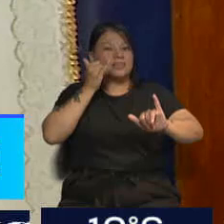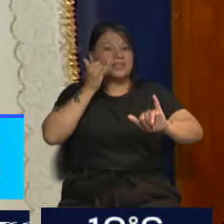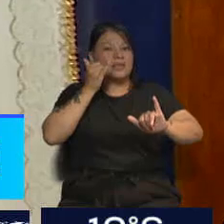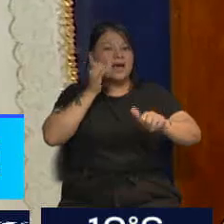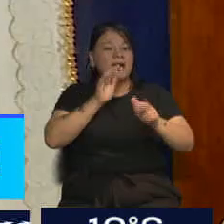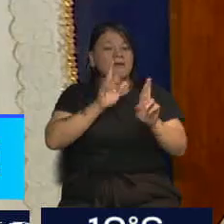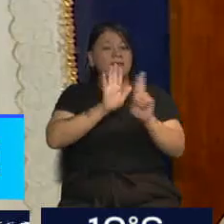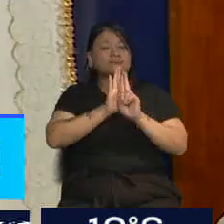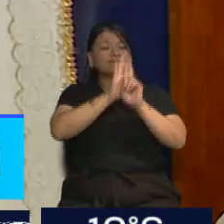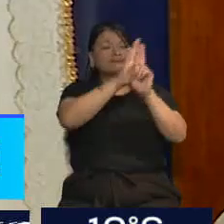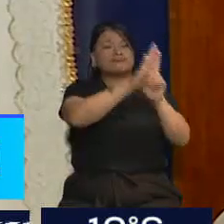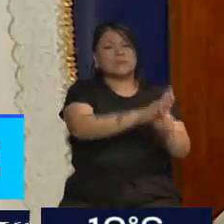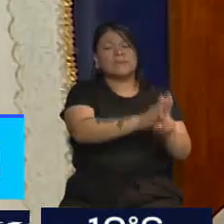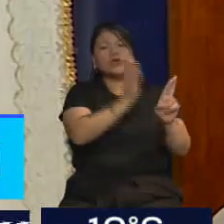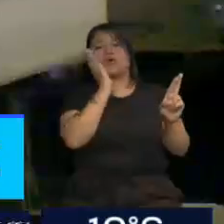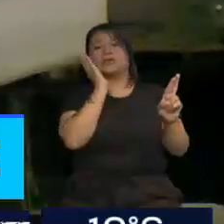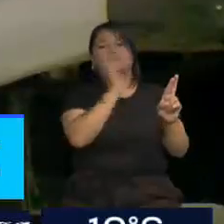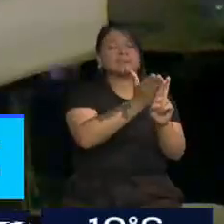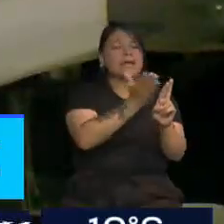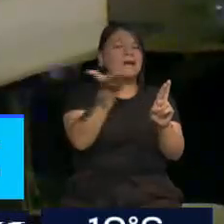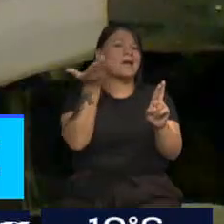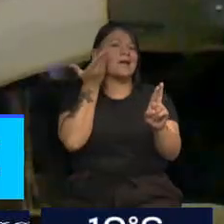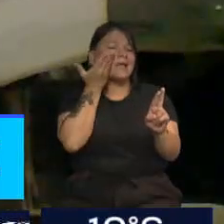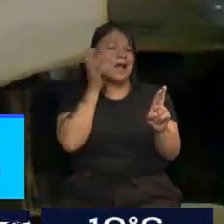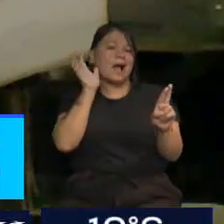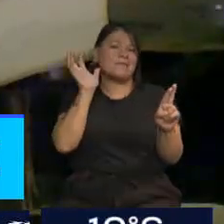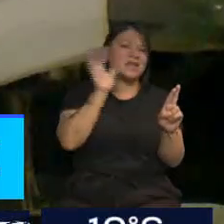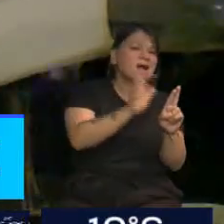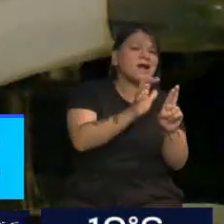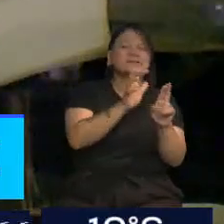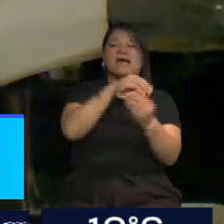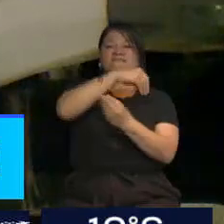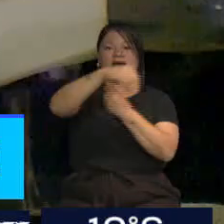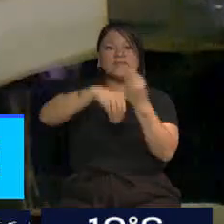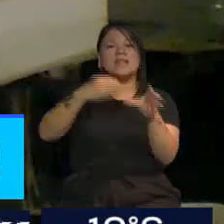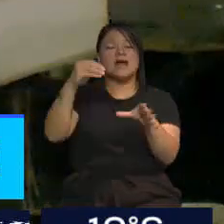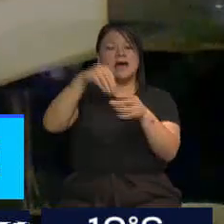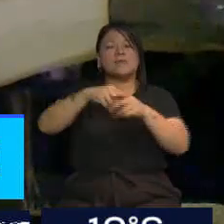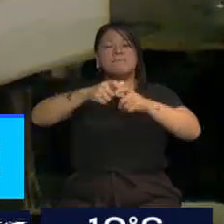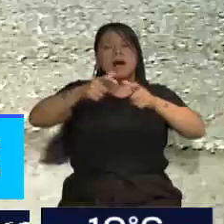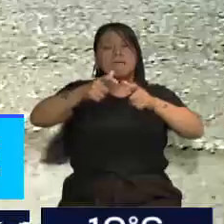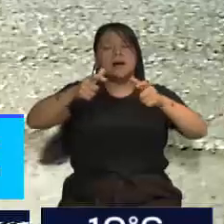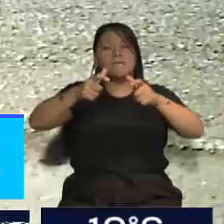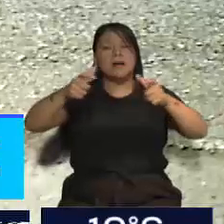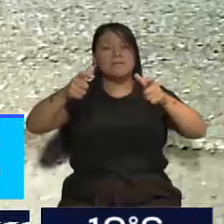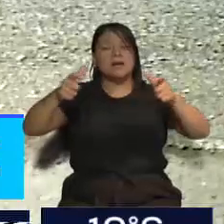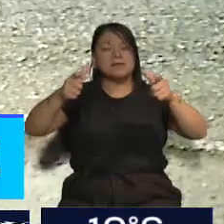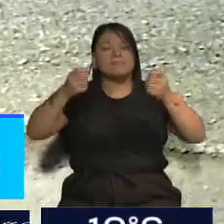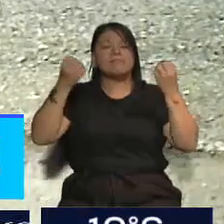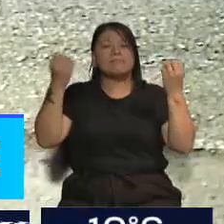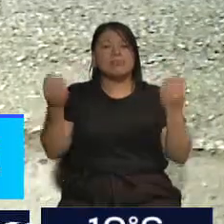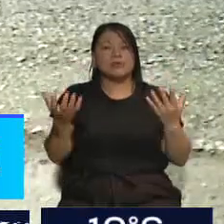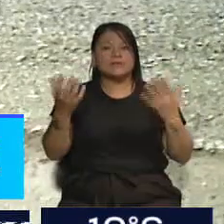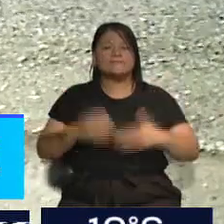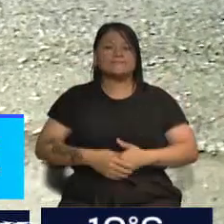de femicidios o de lesiones o de amenazas intrafamiliares aumenta. Esto se ve en